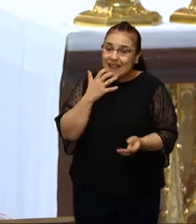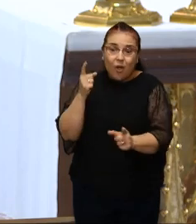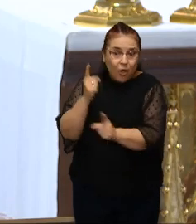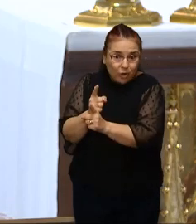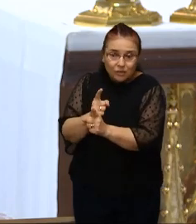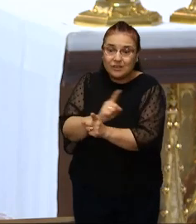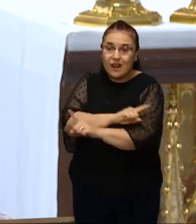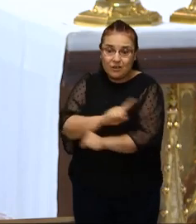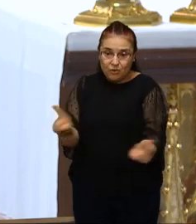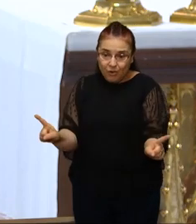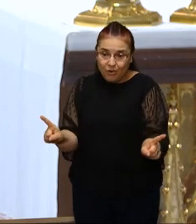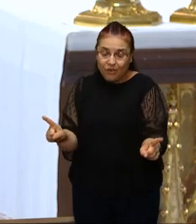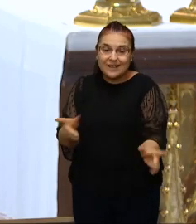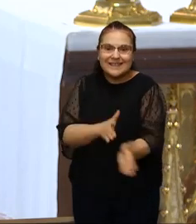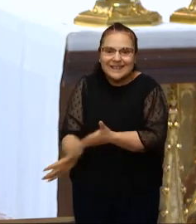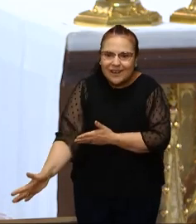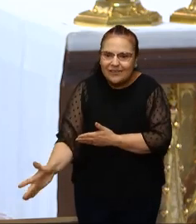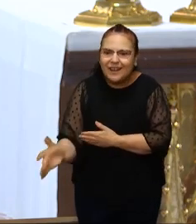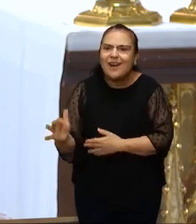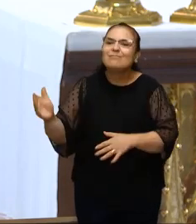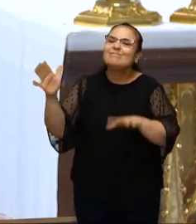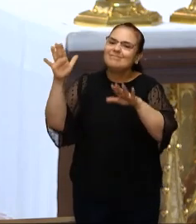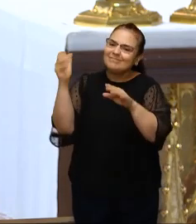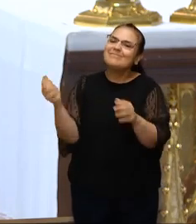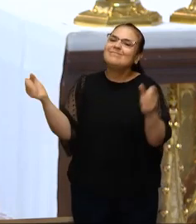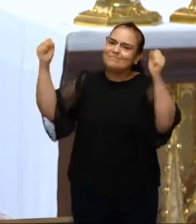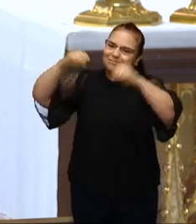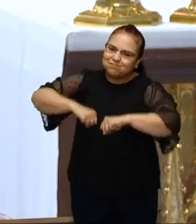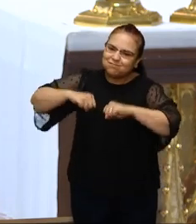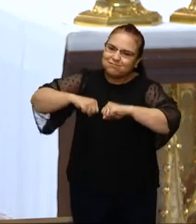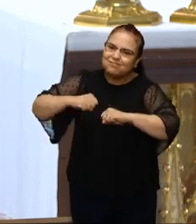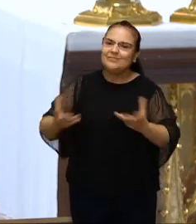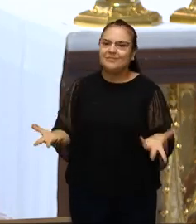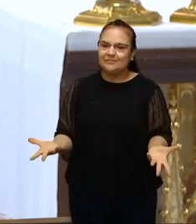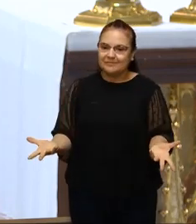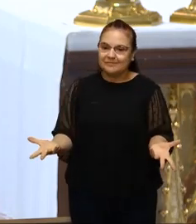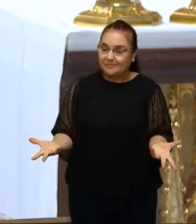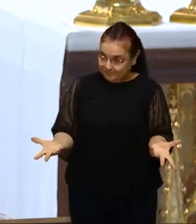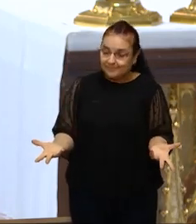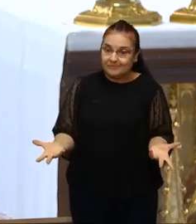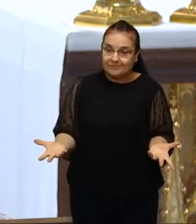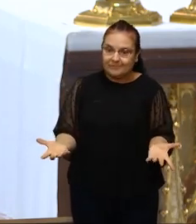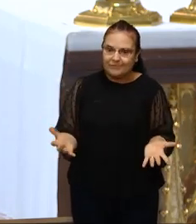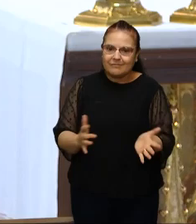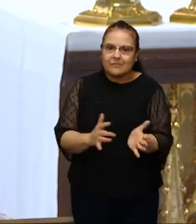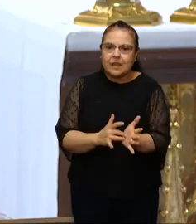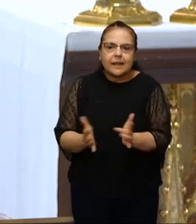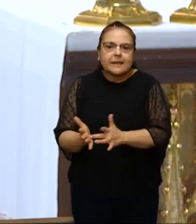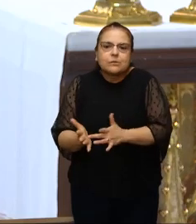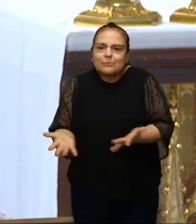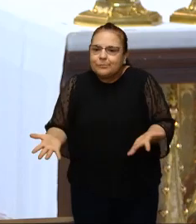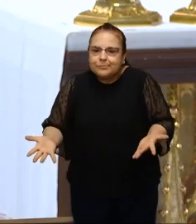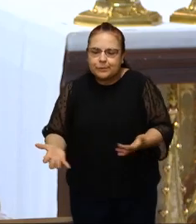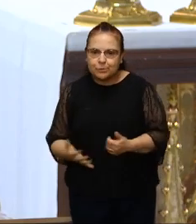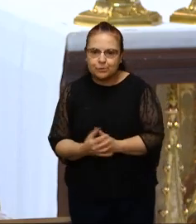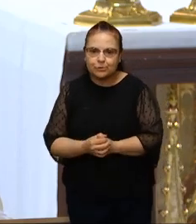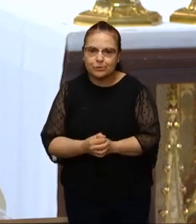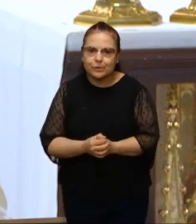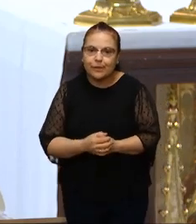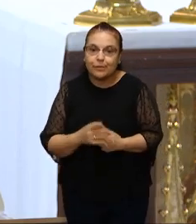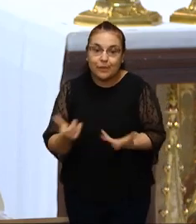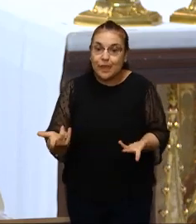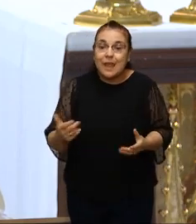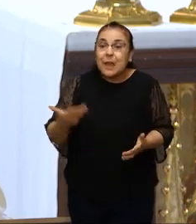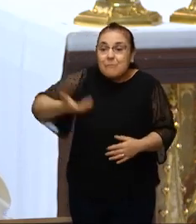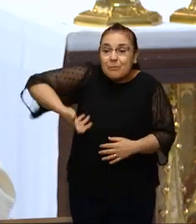vosotros está a favor vuestro. Jesús no hace una lectura restrictiva, porque ve que lo